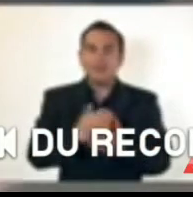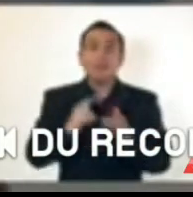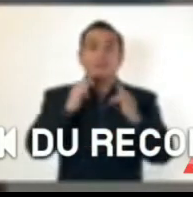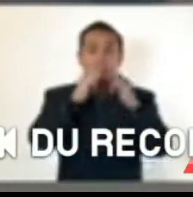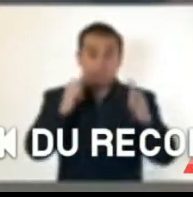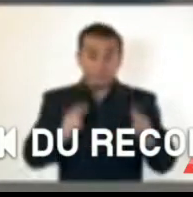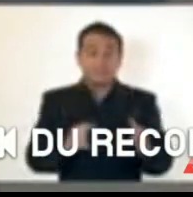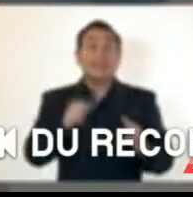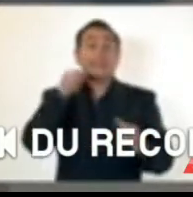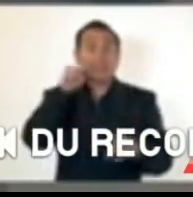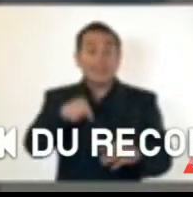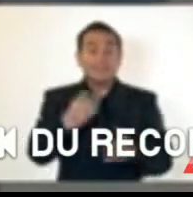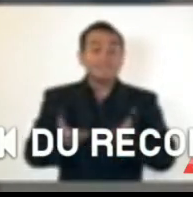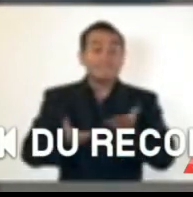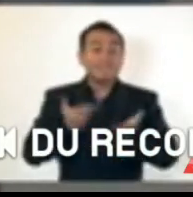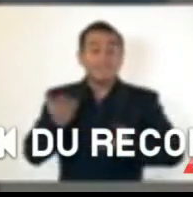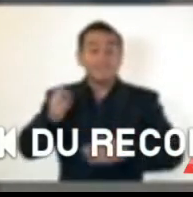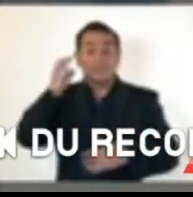Y estamos hablando